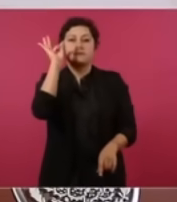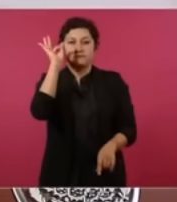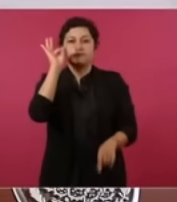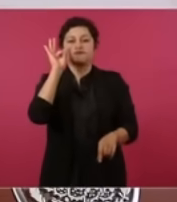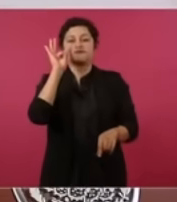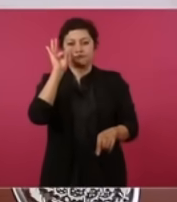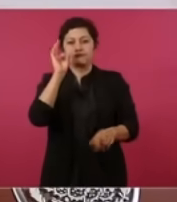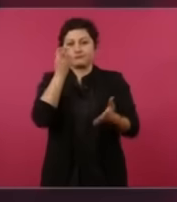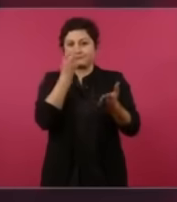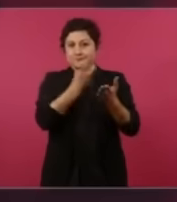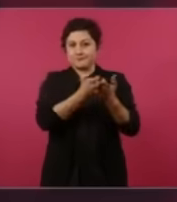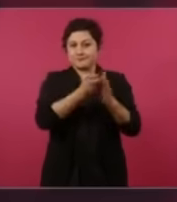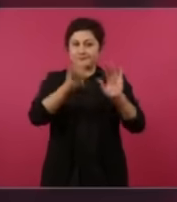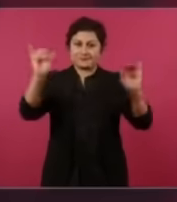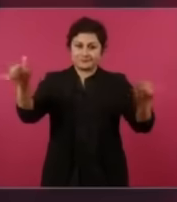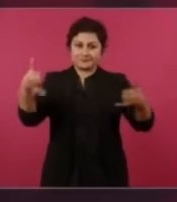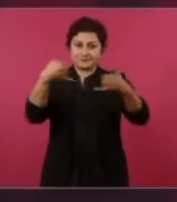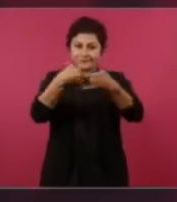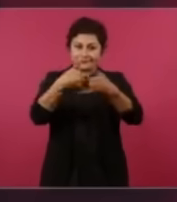Pero son